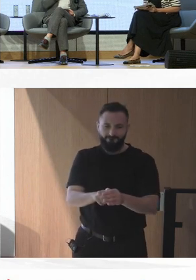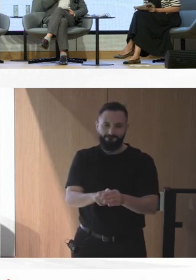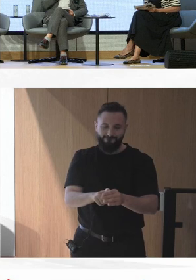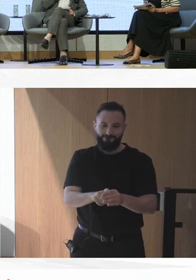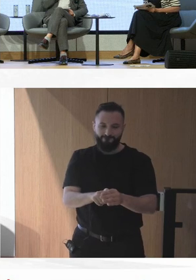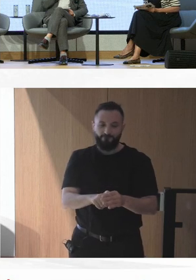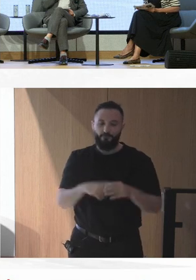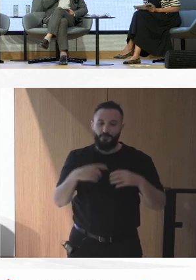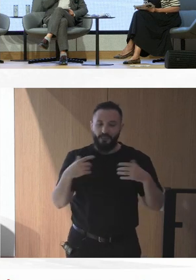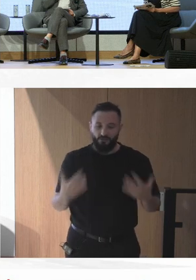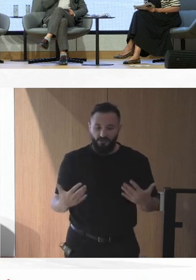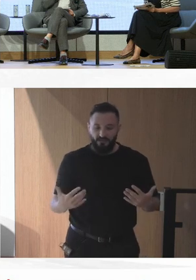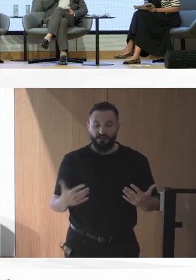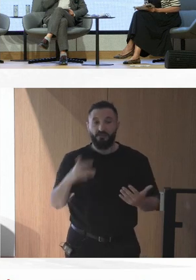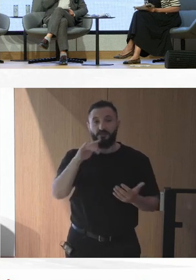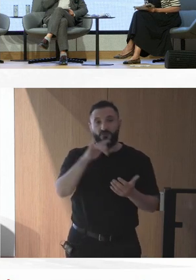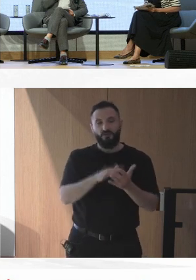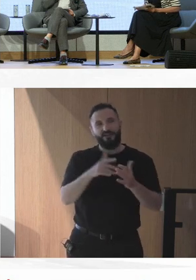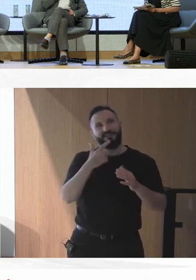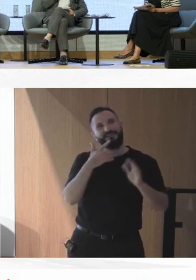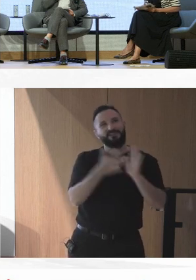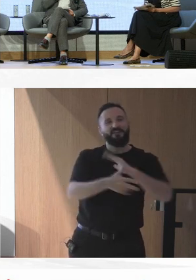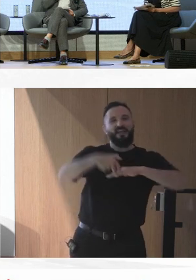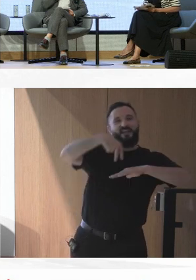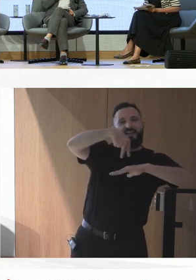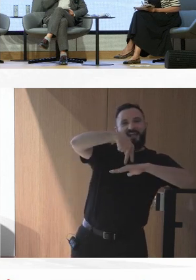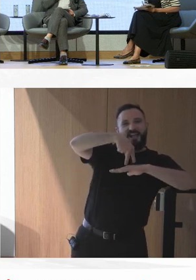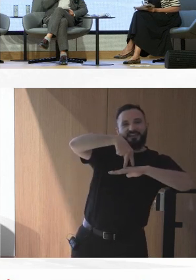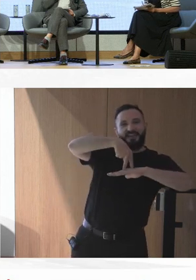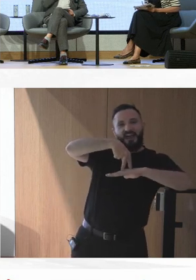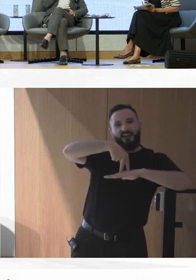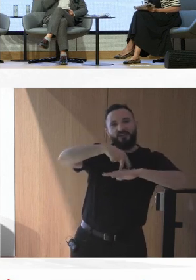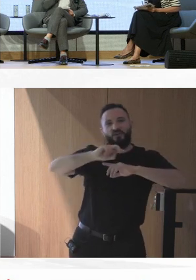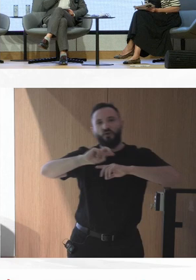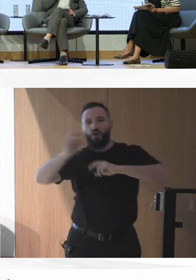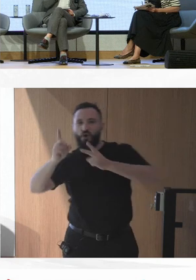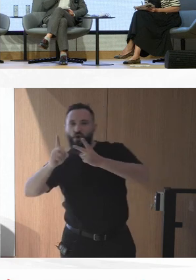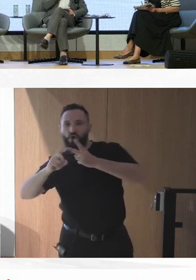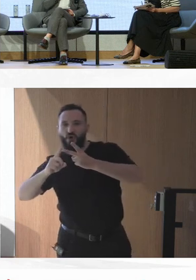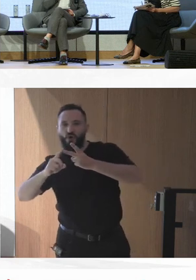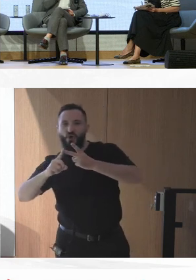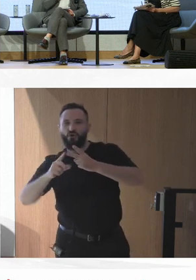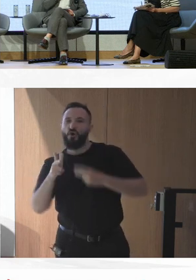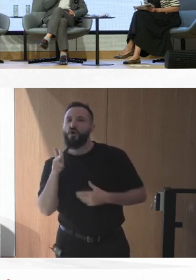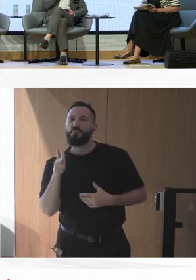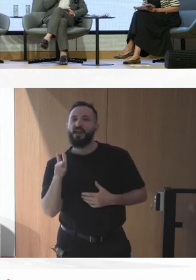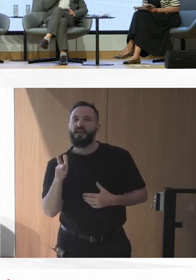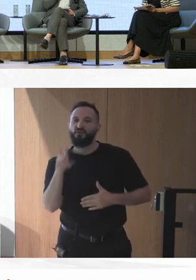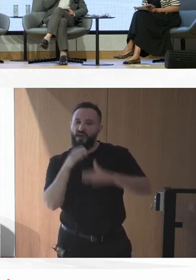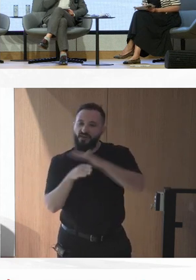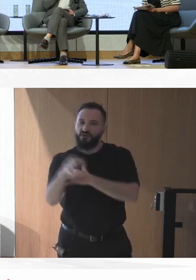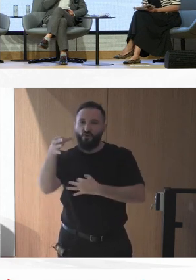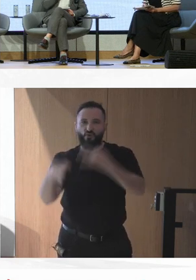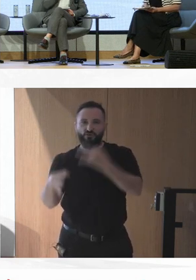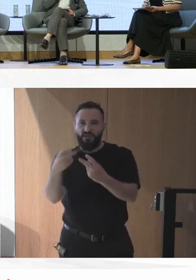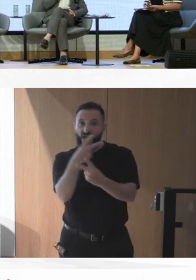en el proceso. Claro, una cosa es estar, ¿no?, y en el proceso, y otra cosa es que se respete el derecho de acceso a la justicia,